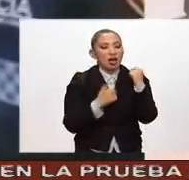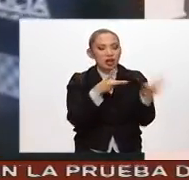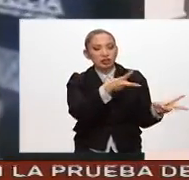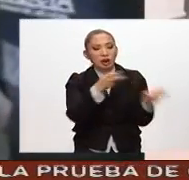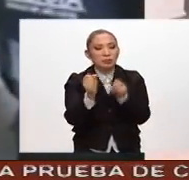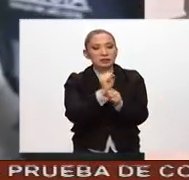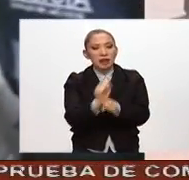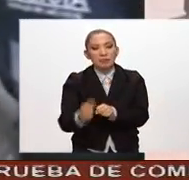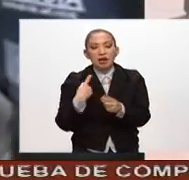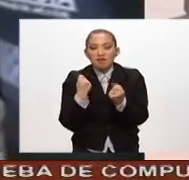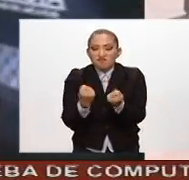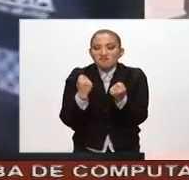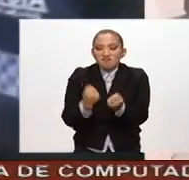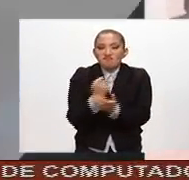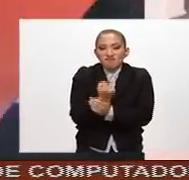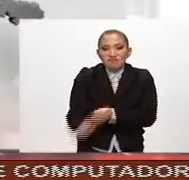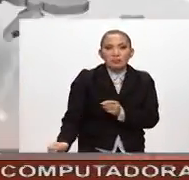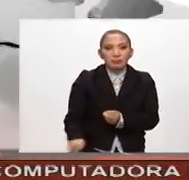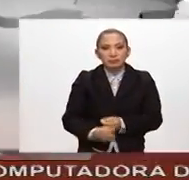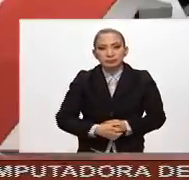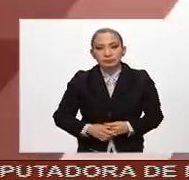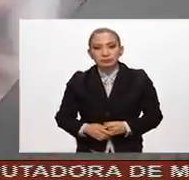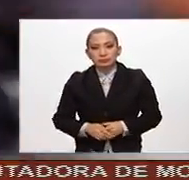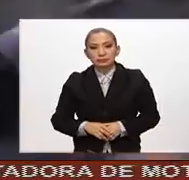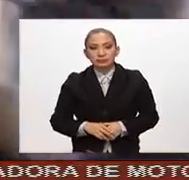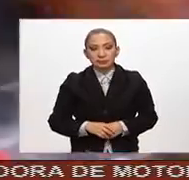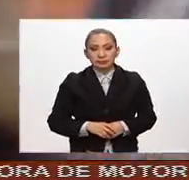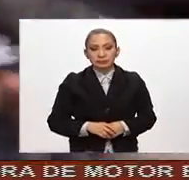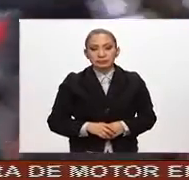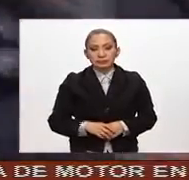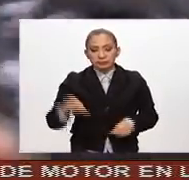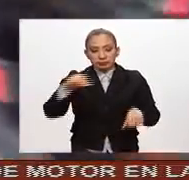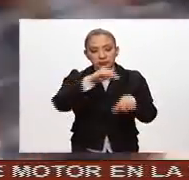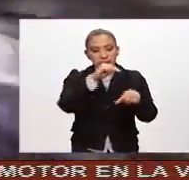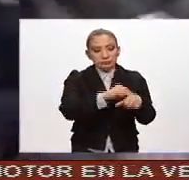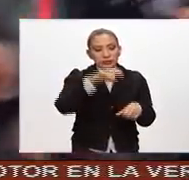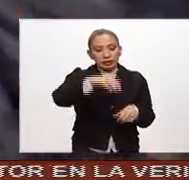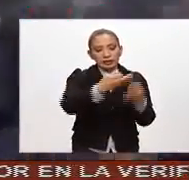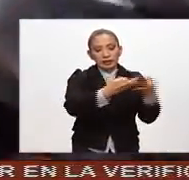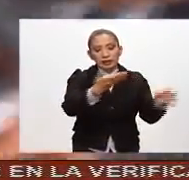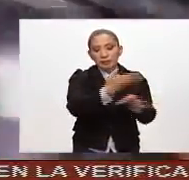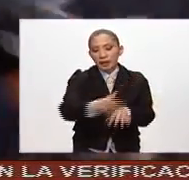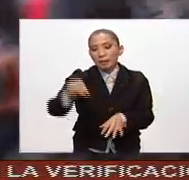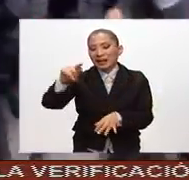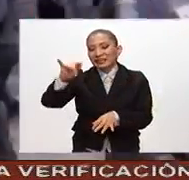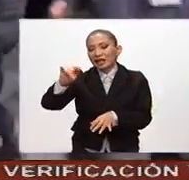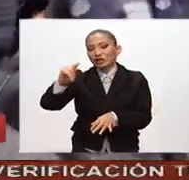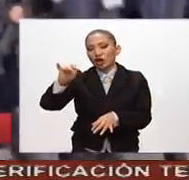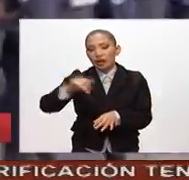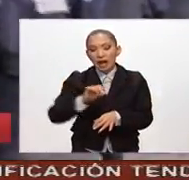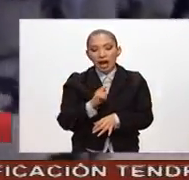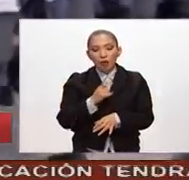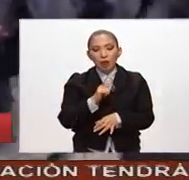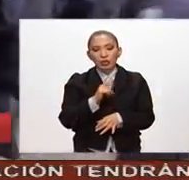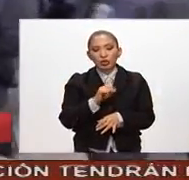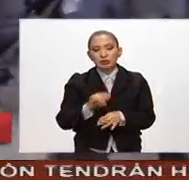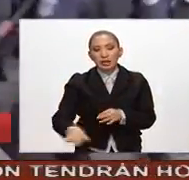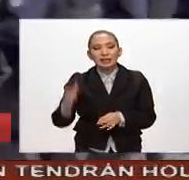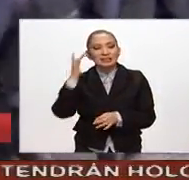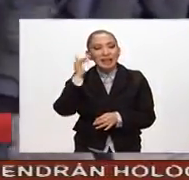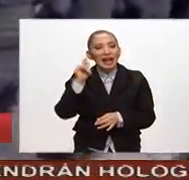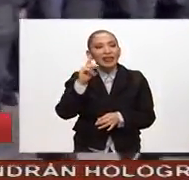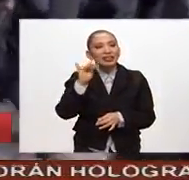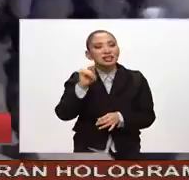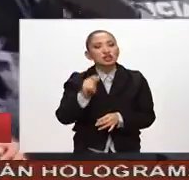simple y resistencia de particulares. Los municipios de Tierra Blanca, Martínez de la Torre, Agua Dulce, Orizaba, San